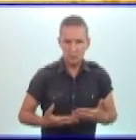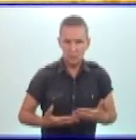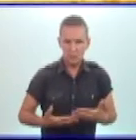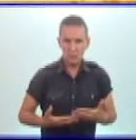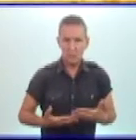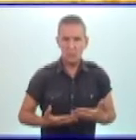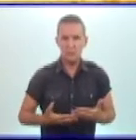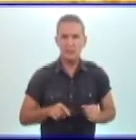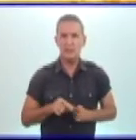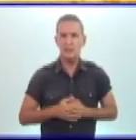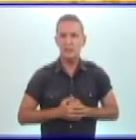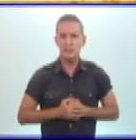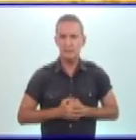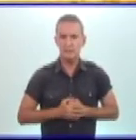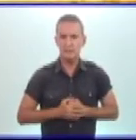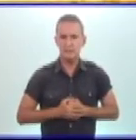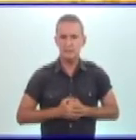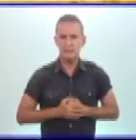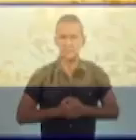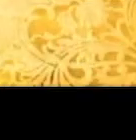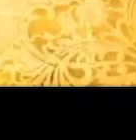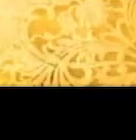XVIII?